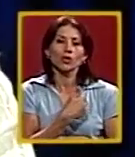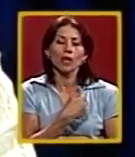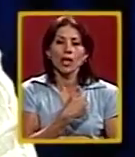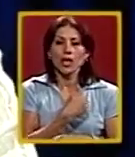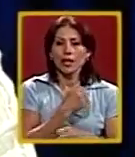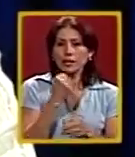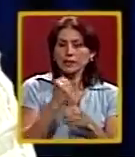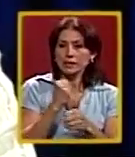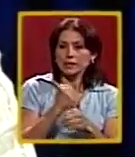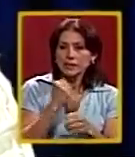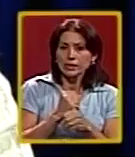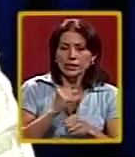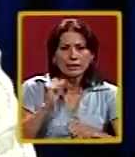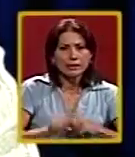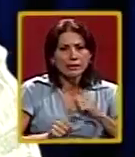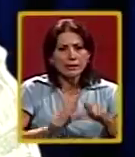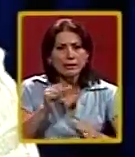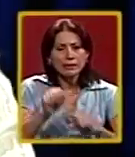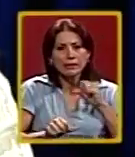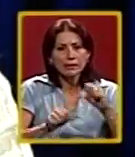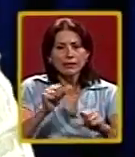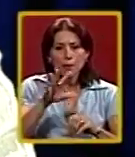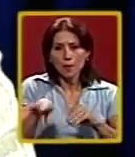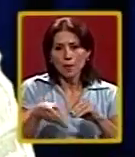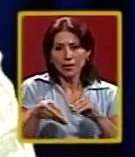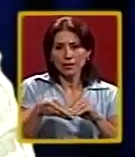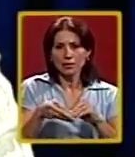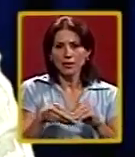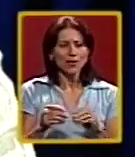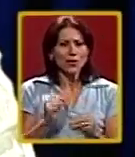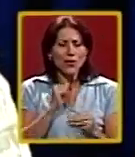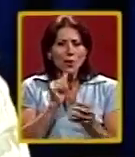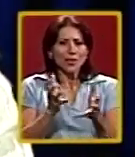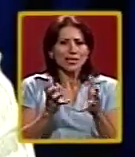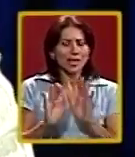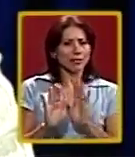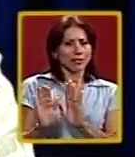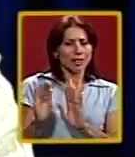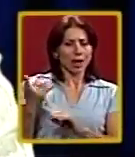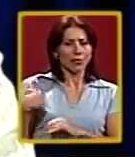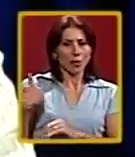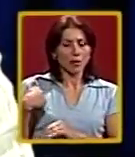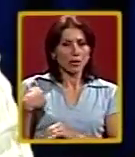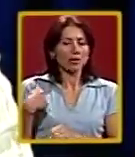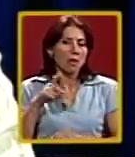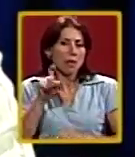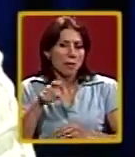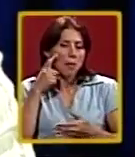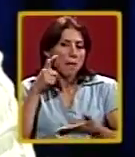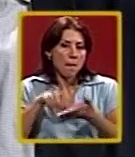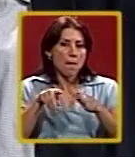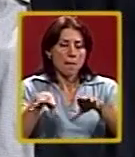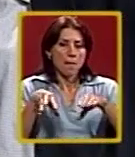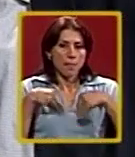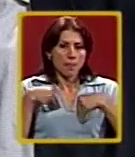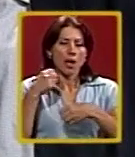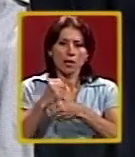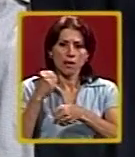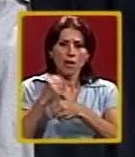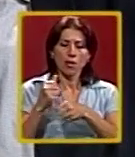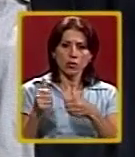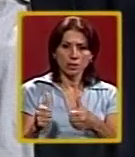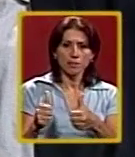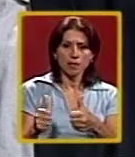trabajo, empeñarnos más, tal vez no quisiera dejar a los hombres de lado porque hay que reconocerle también los trabajadores que son,